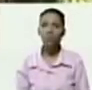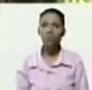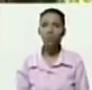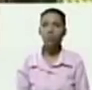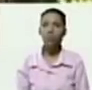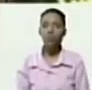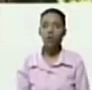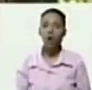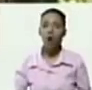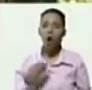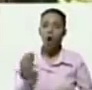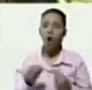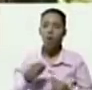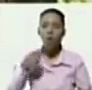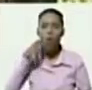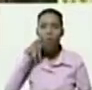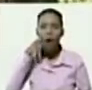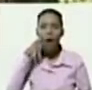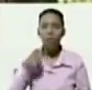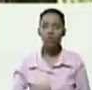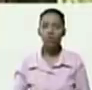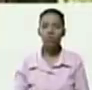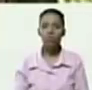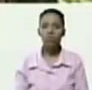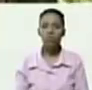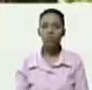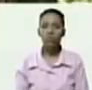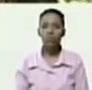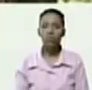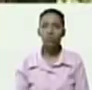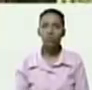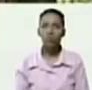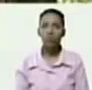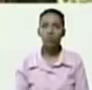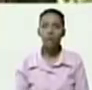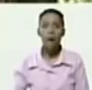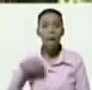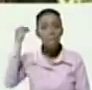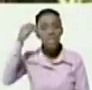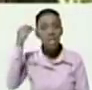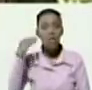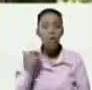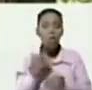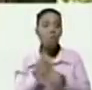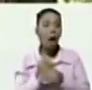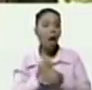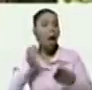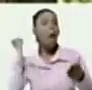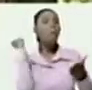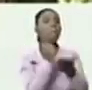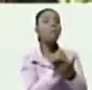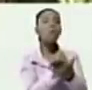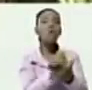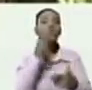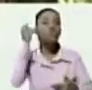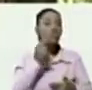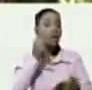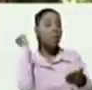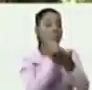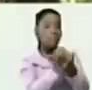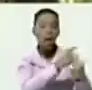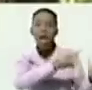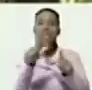como ser humano. Y pensaban que asesinando a Sucre se acababa todo.